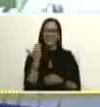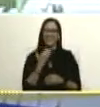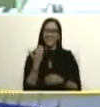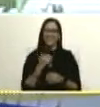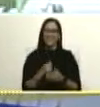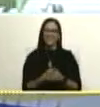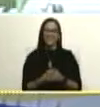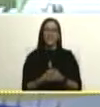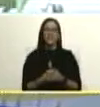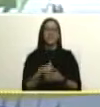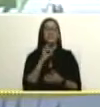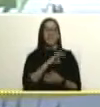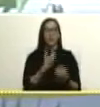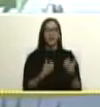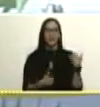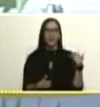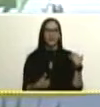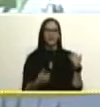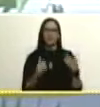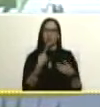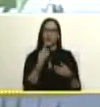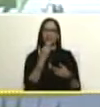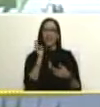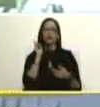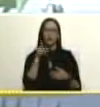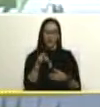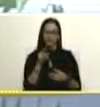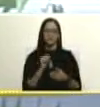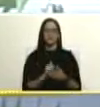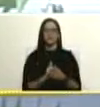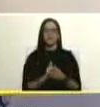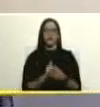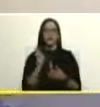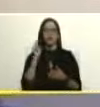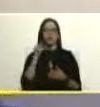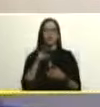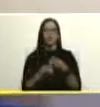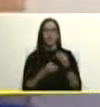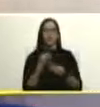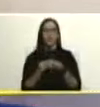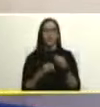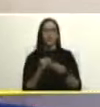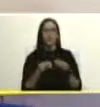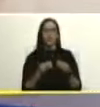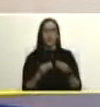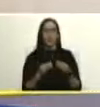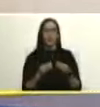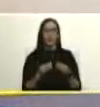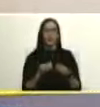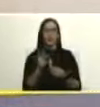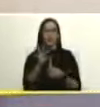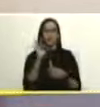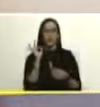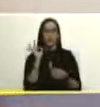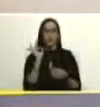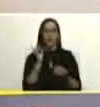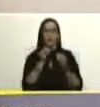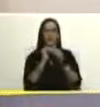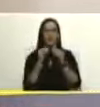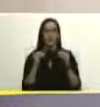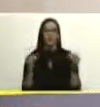Mire, señor presidente, yo le voy a decir algo a usted. Usted no las hizo cuando escogió Pérez Bonalde para